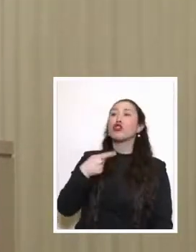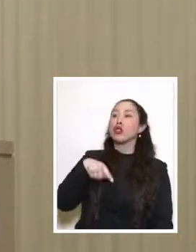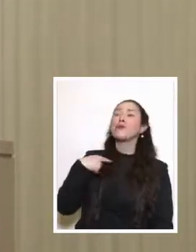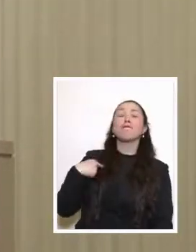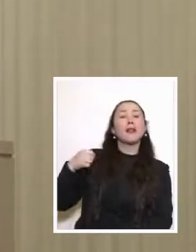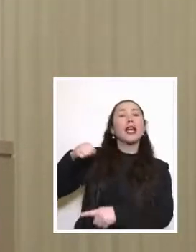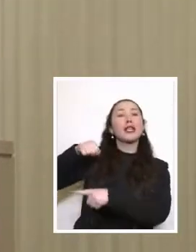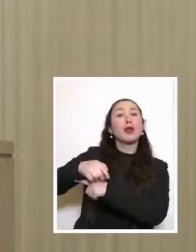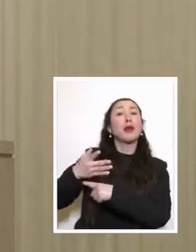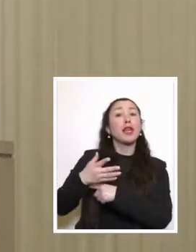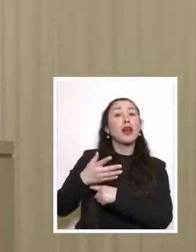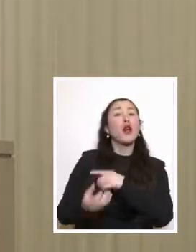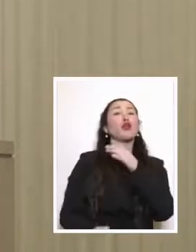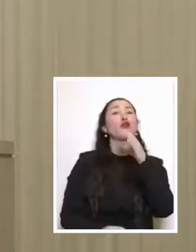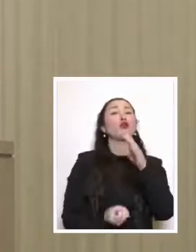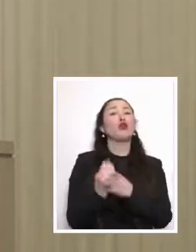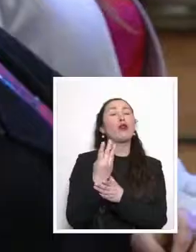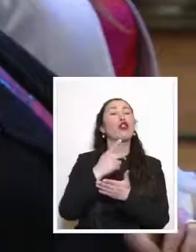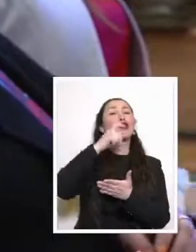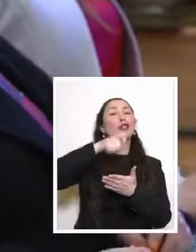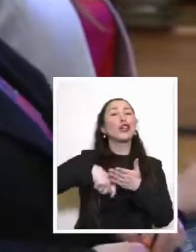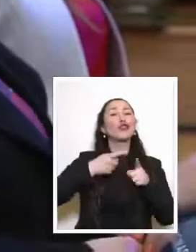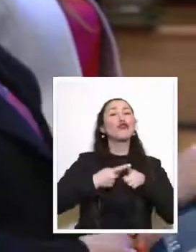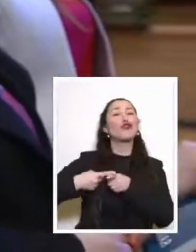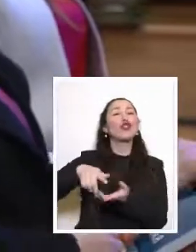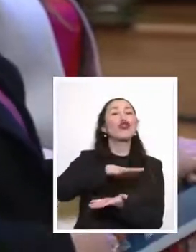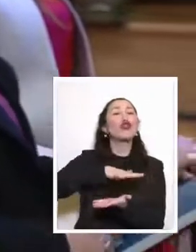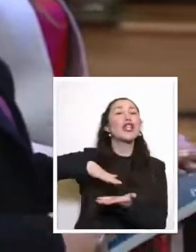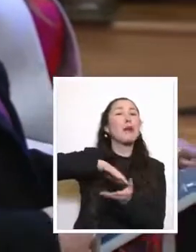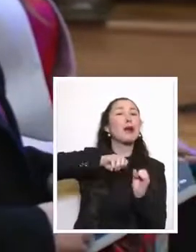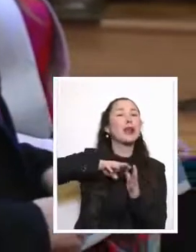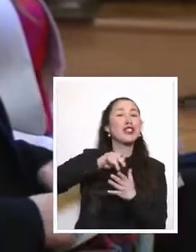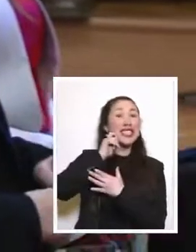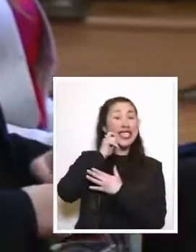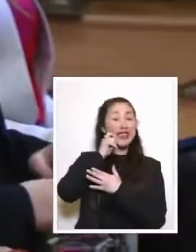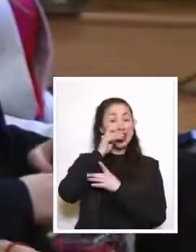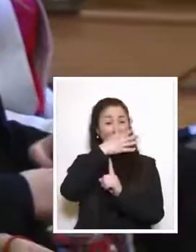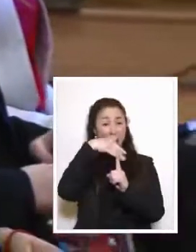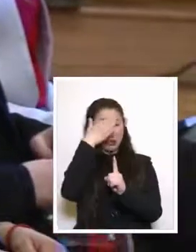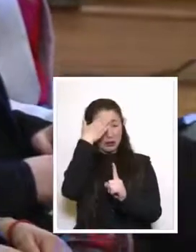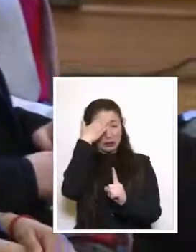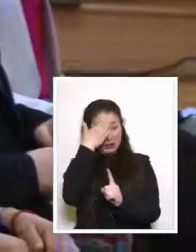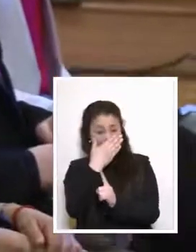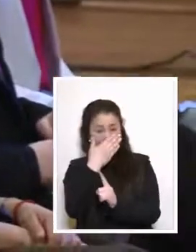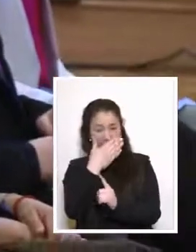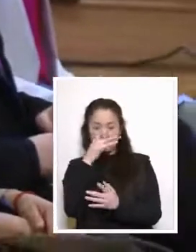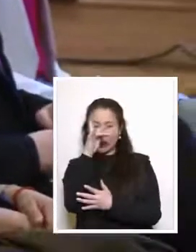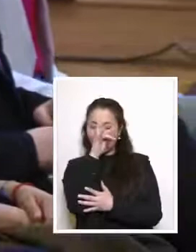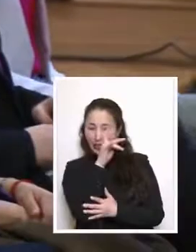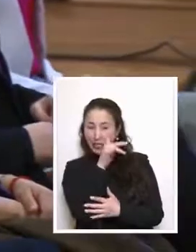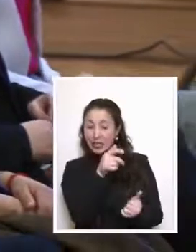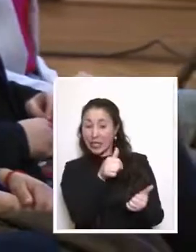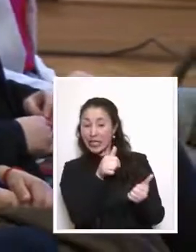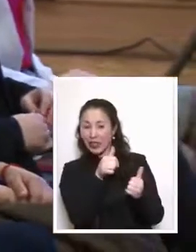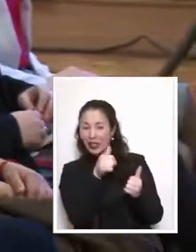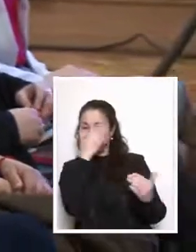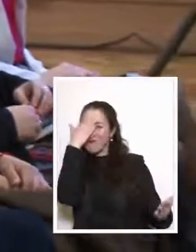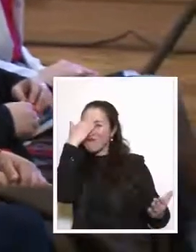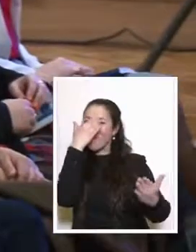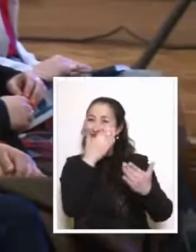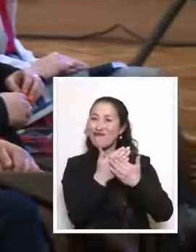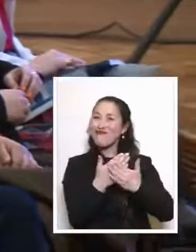nuevo contrato social para la educación, que permite enfrentar el escenario complejo y desafiante que tenemos por delante como